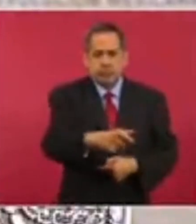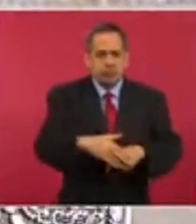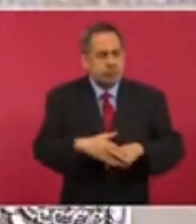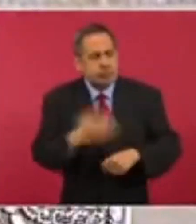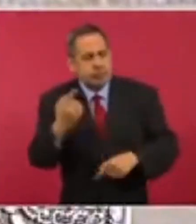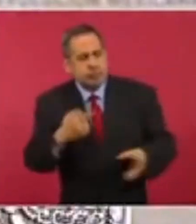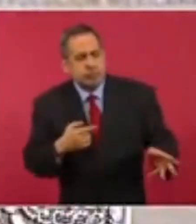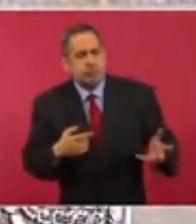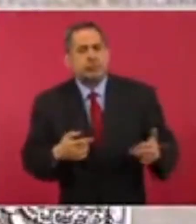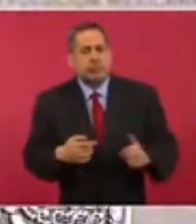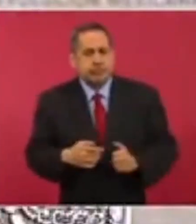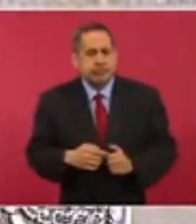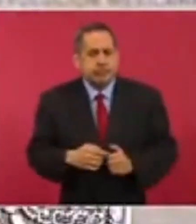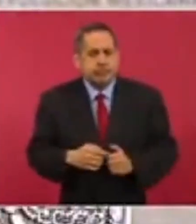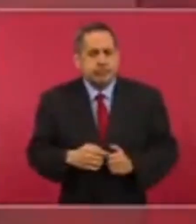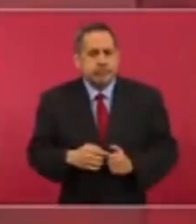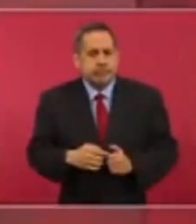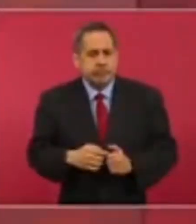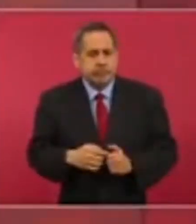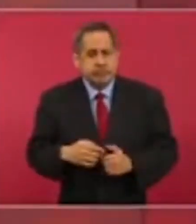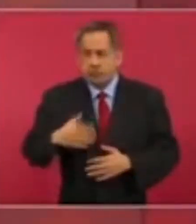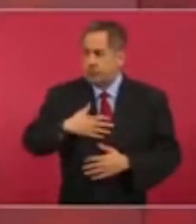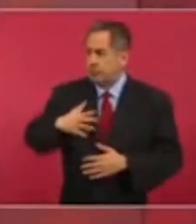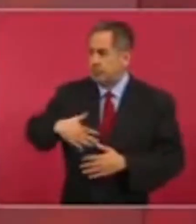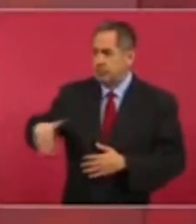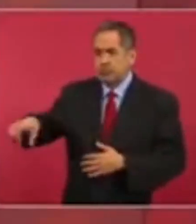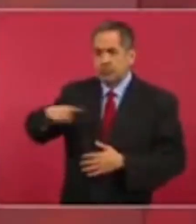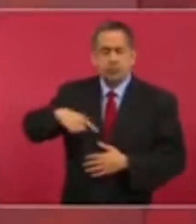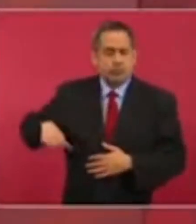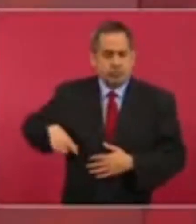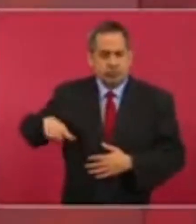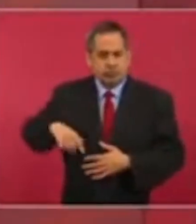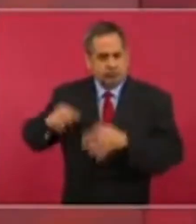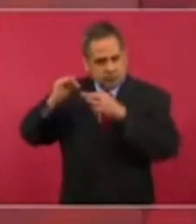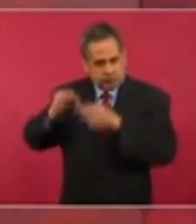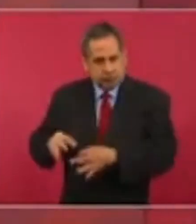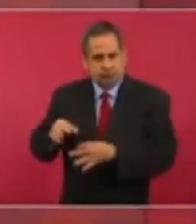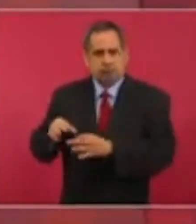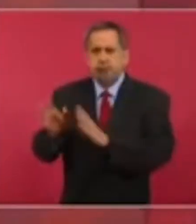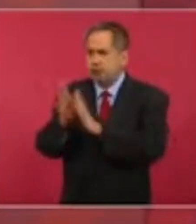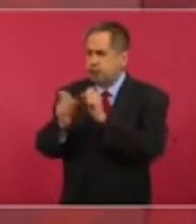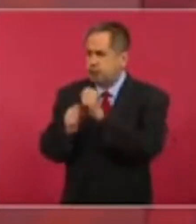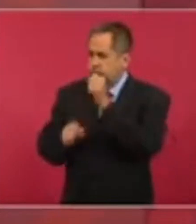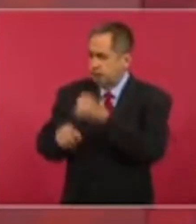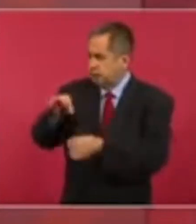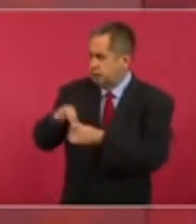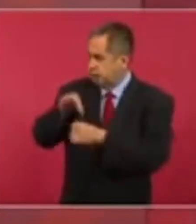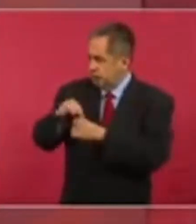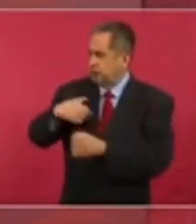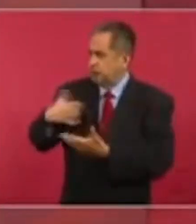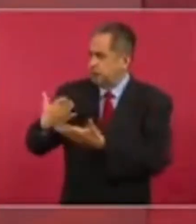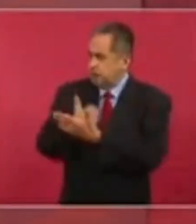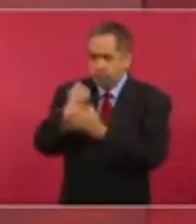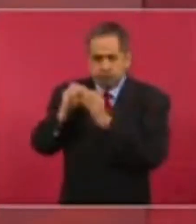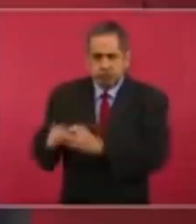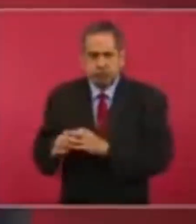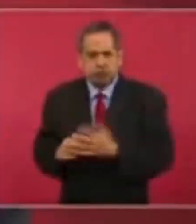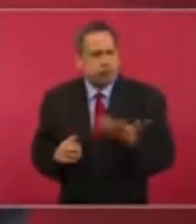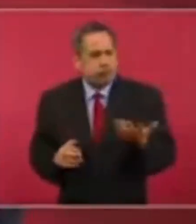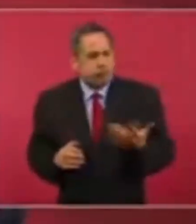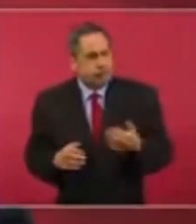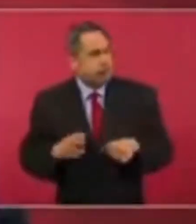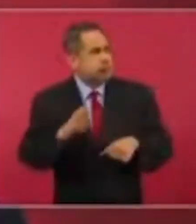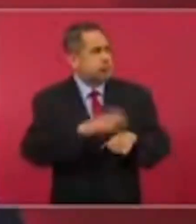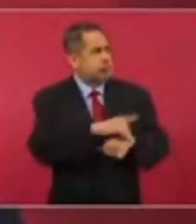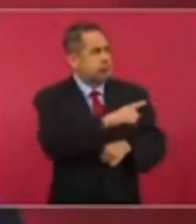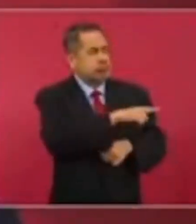no hay pruebas acerca de que la aeronave haya sido agredida como se decía además anunció que solicitaría al secretario de Marina Rafael